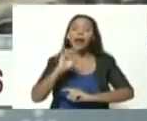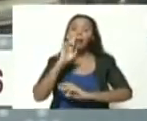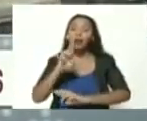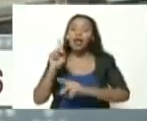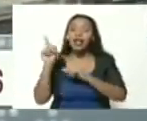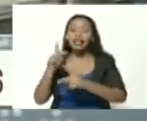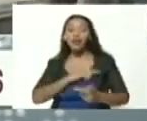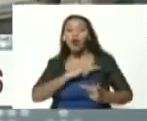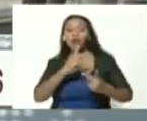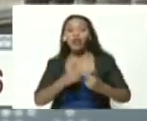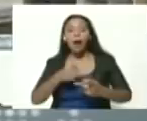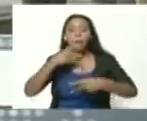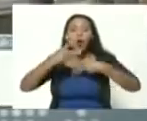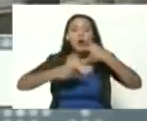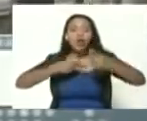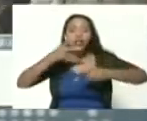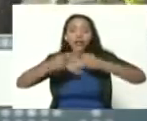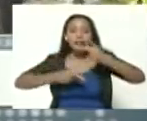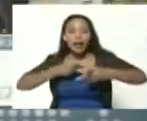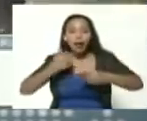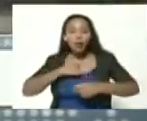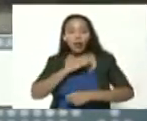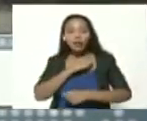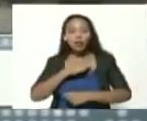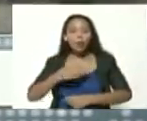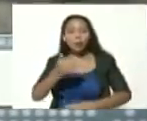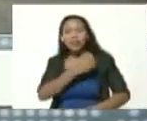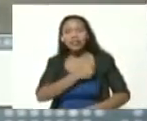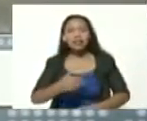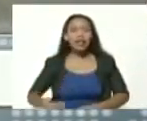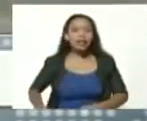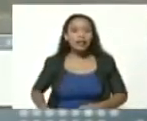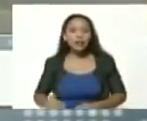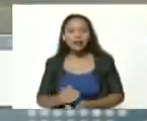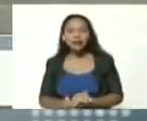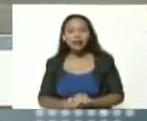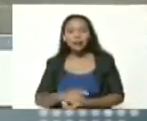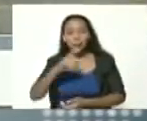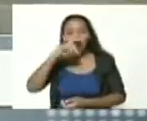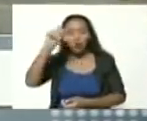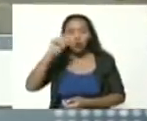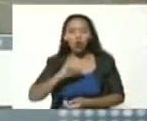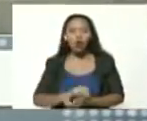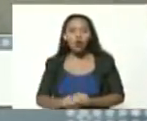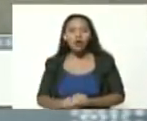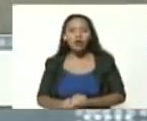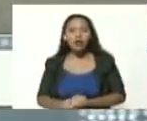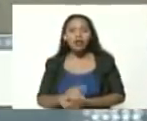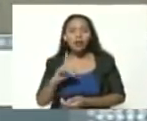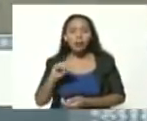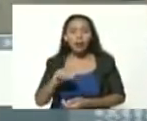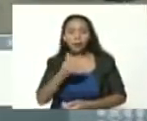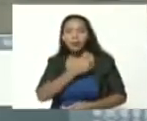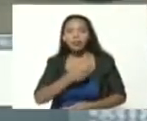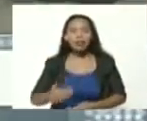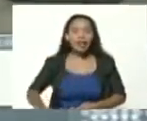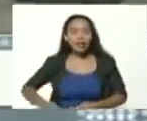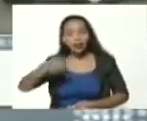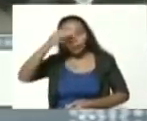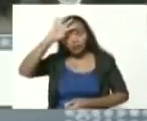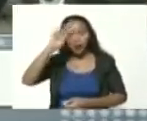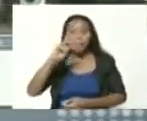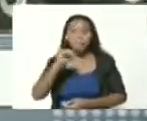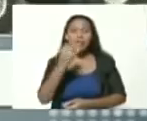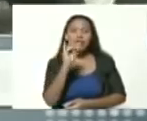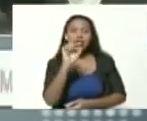esa voluntad política de nuestros presidentes Nicolás Maduro Moros, Miguel Díaz-Canel